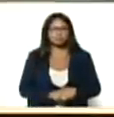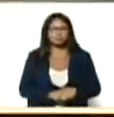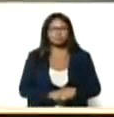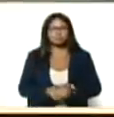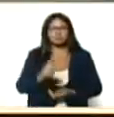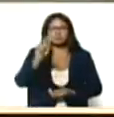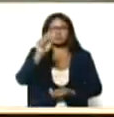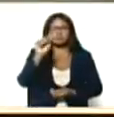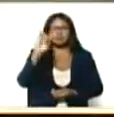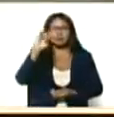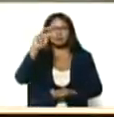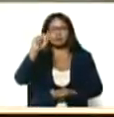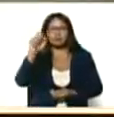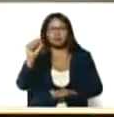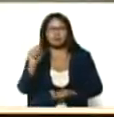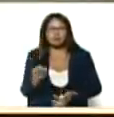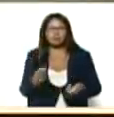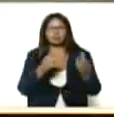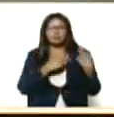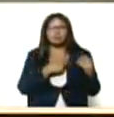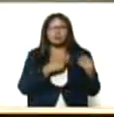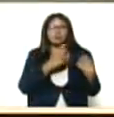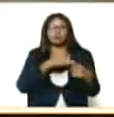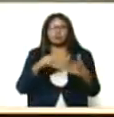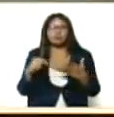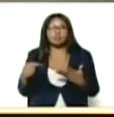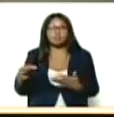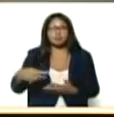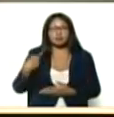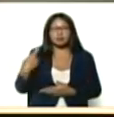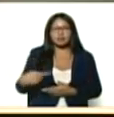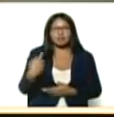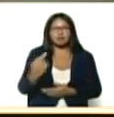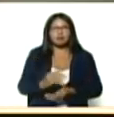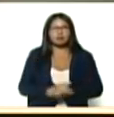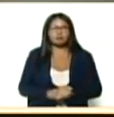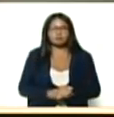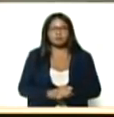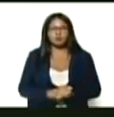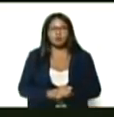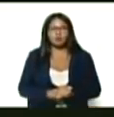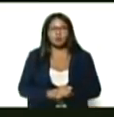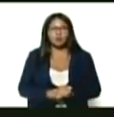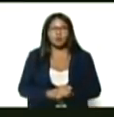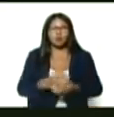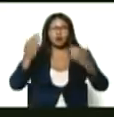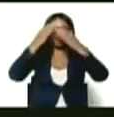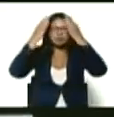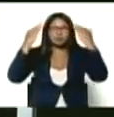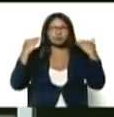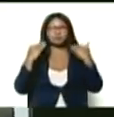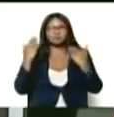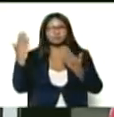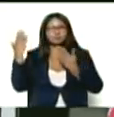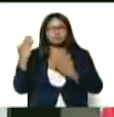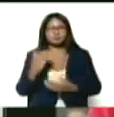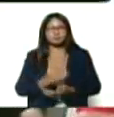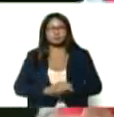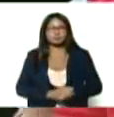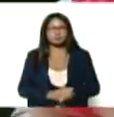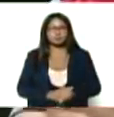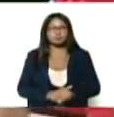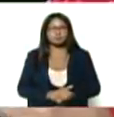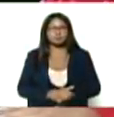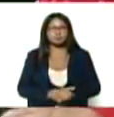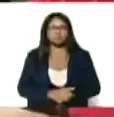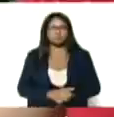Taina González, comisionada de asuntos religiosos. La madre Taina Carrasquel, perdón.